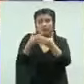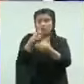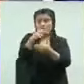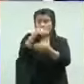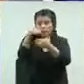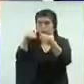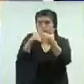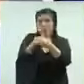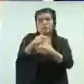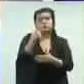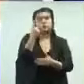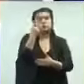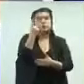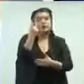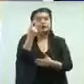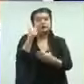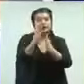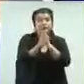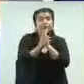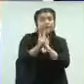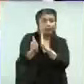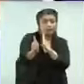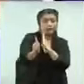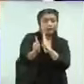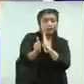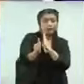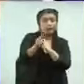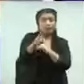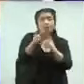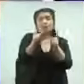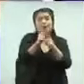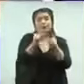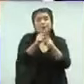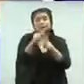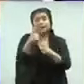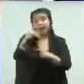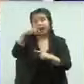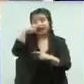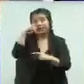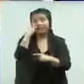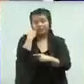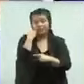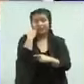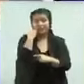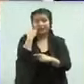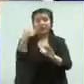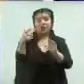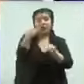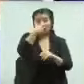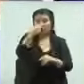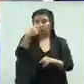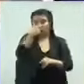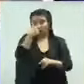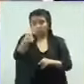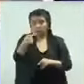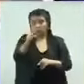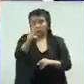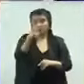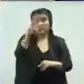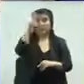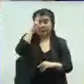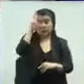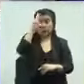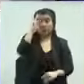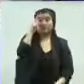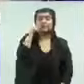esconden su inoperancia tras palabras de anticorrupción. Pero le quiero decir y le recuerdo, señor